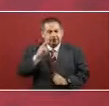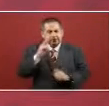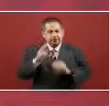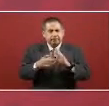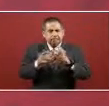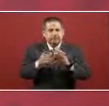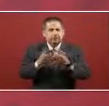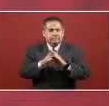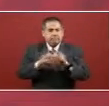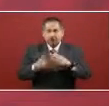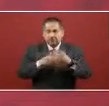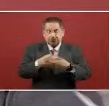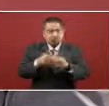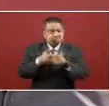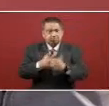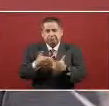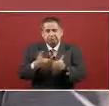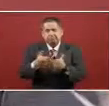avanzar de esa manera.